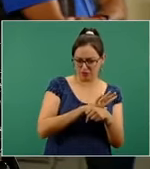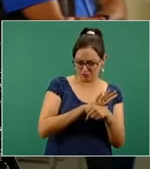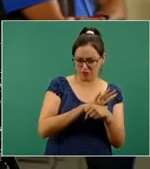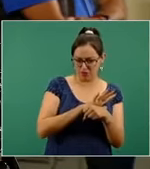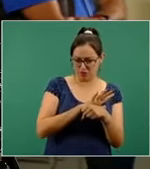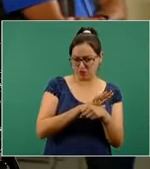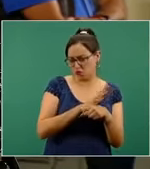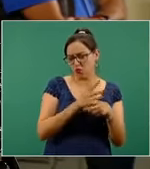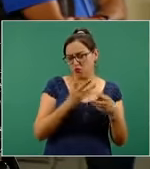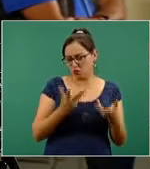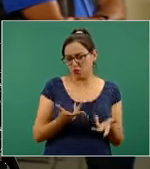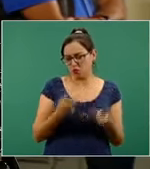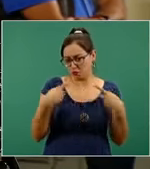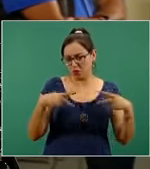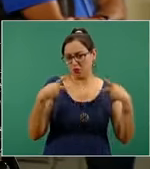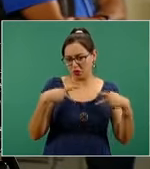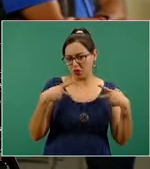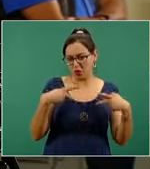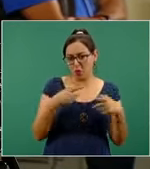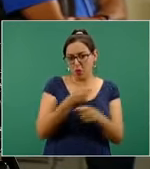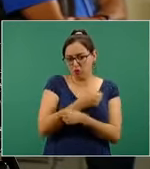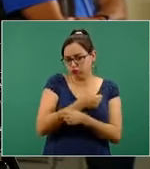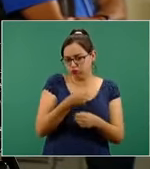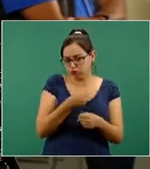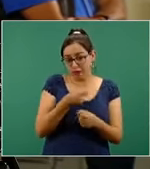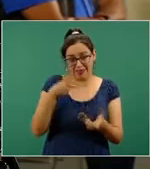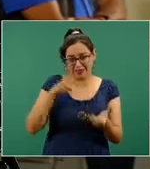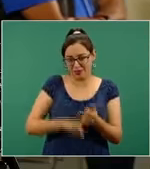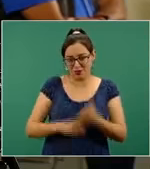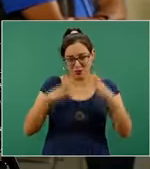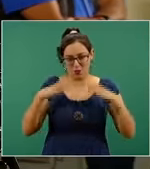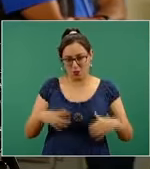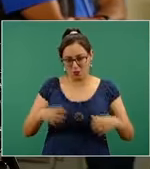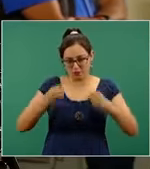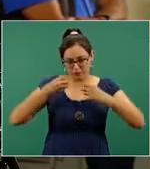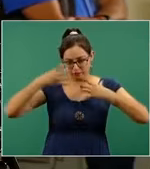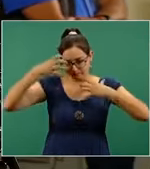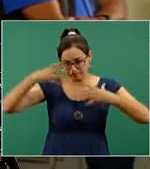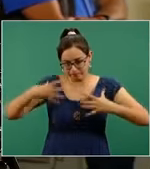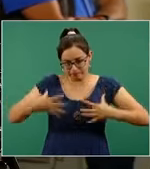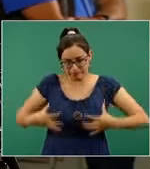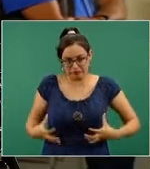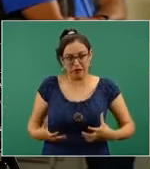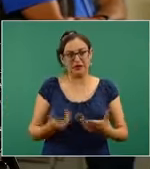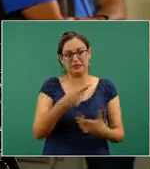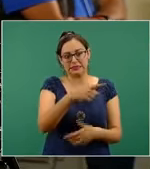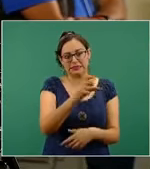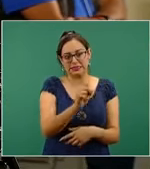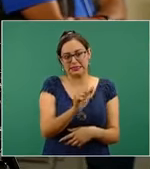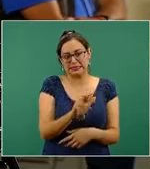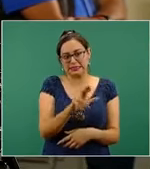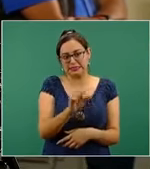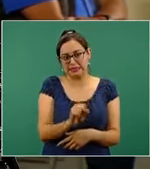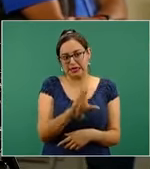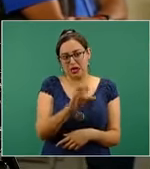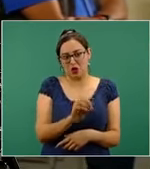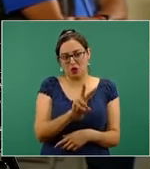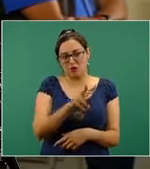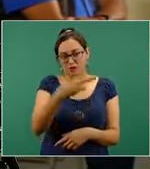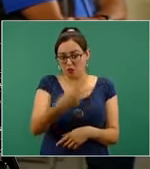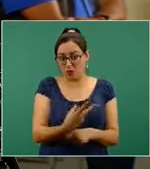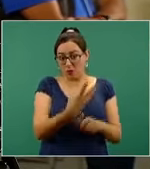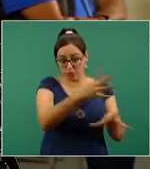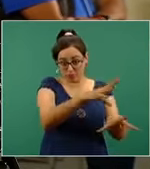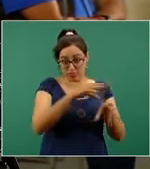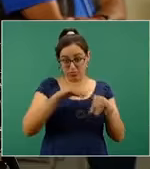vive en un estado crónico de inflamación, y al ingresar este virus del SARS-CoV-2 incrementa las posibilidades de